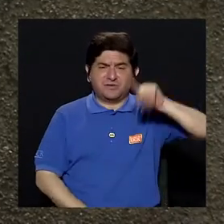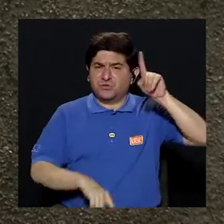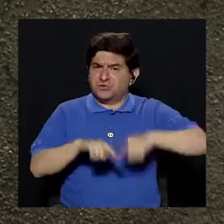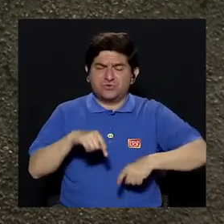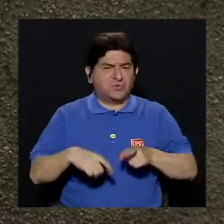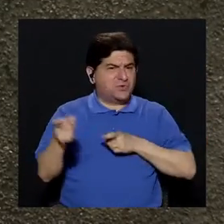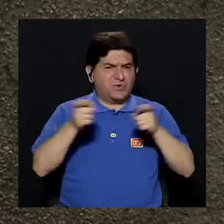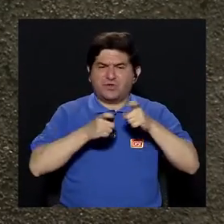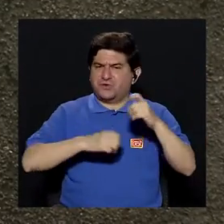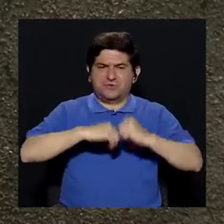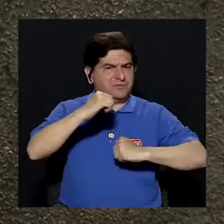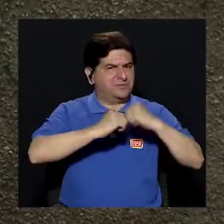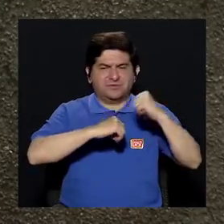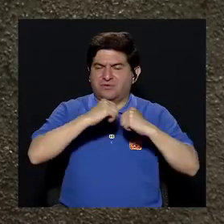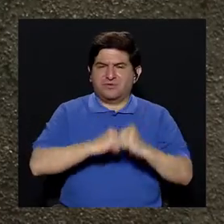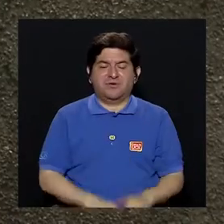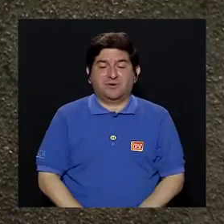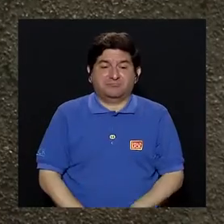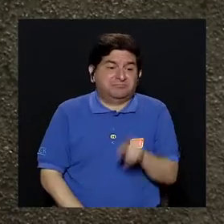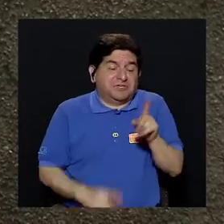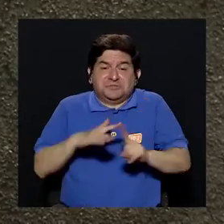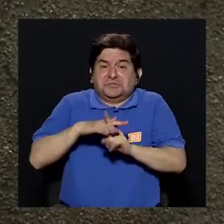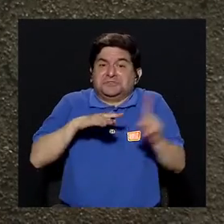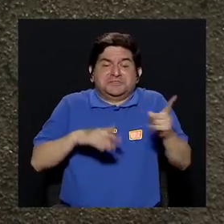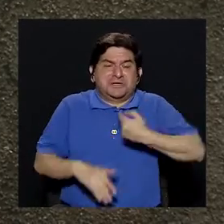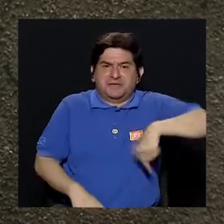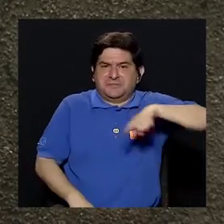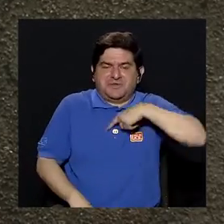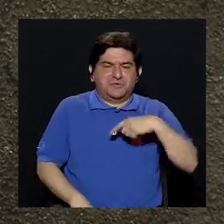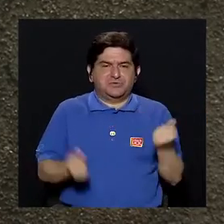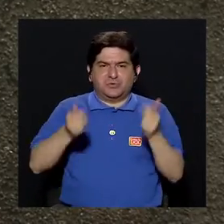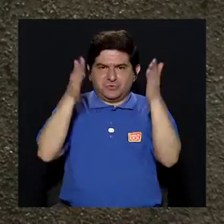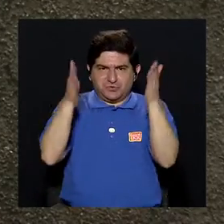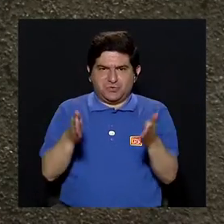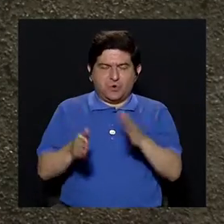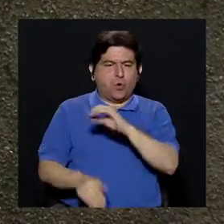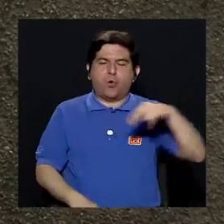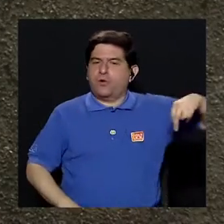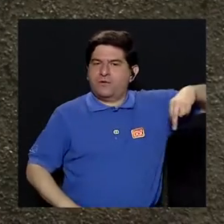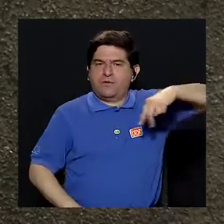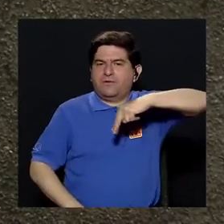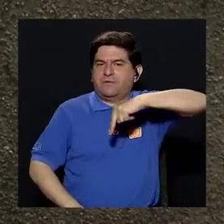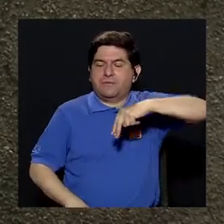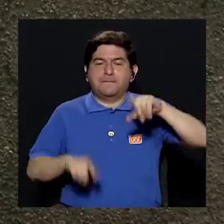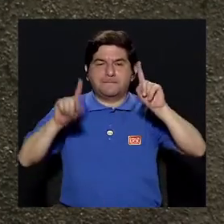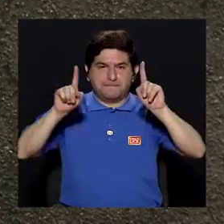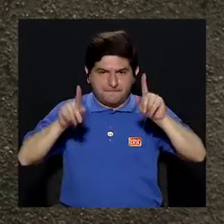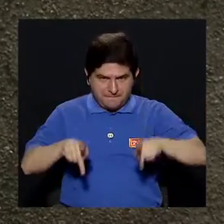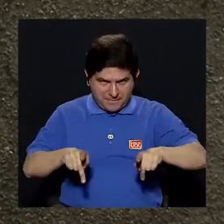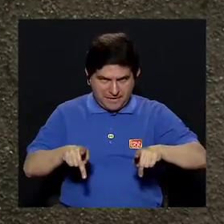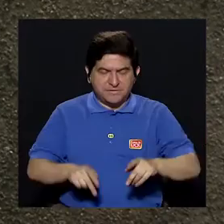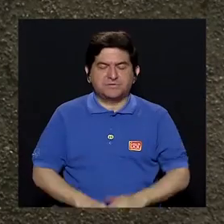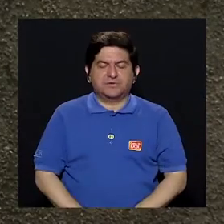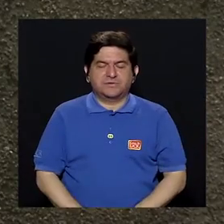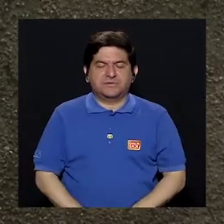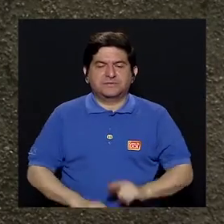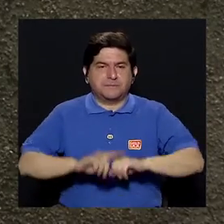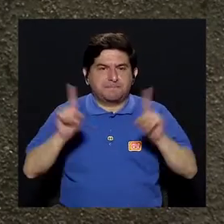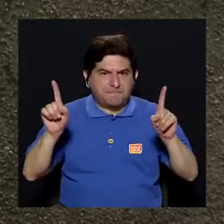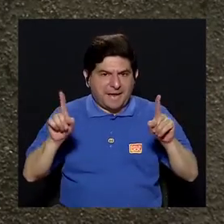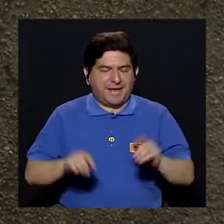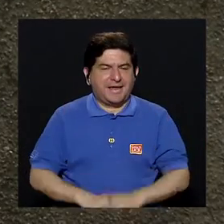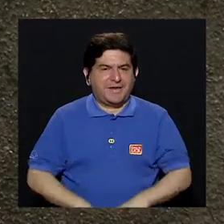podemos controlar la infraestructura. Escapa de nosotros como conductores o como peatones, pero sí podemos controlar la forma en que